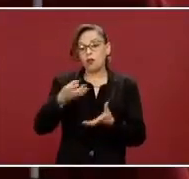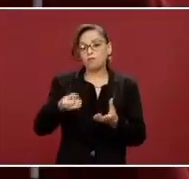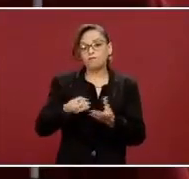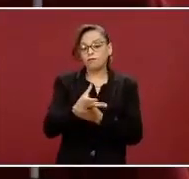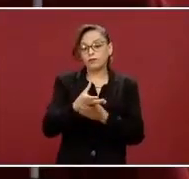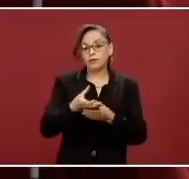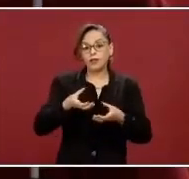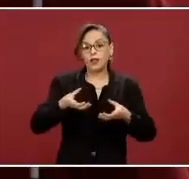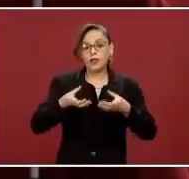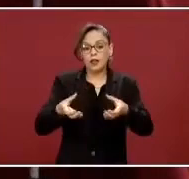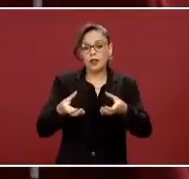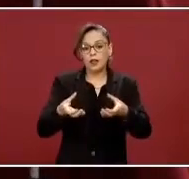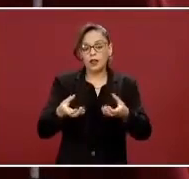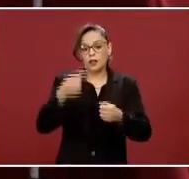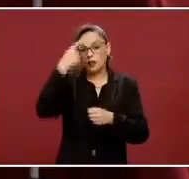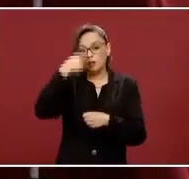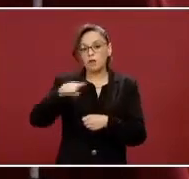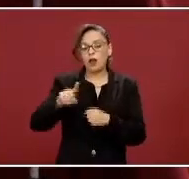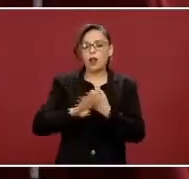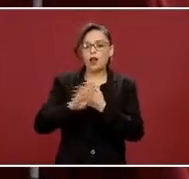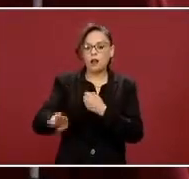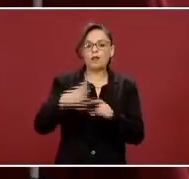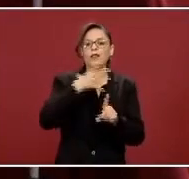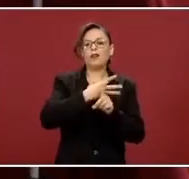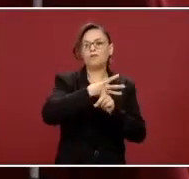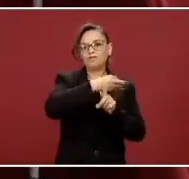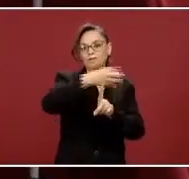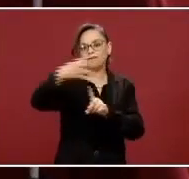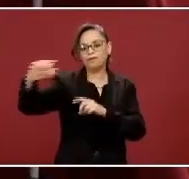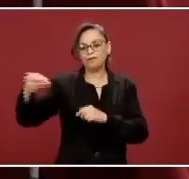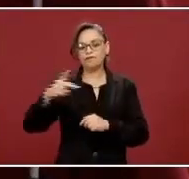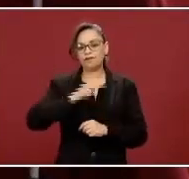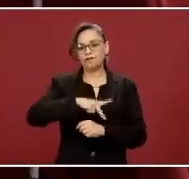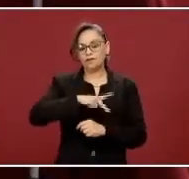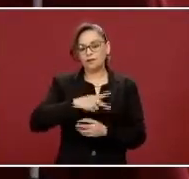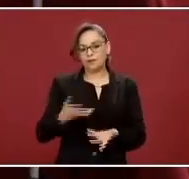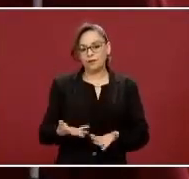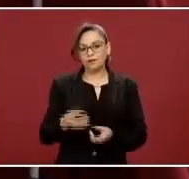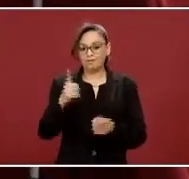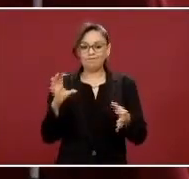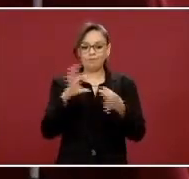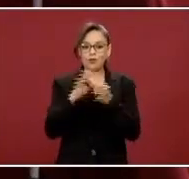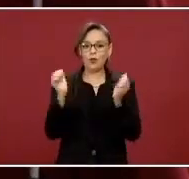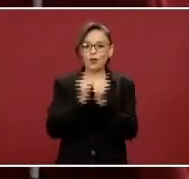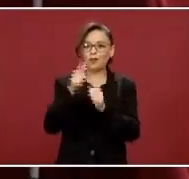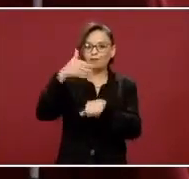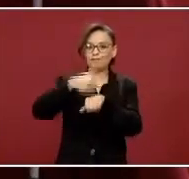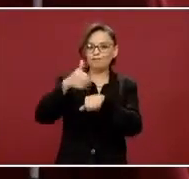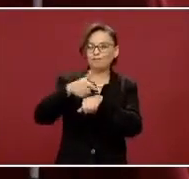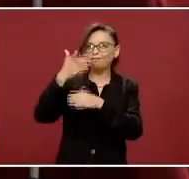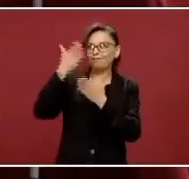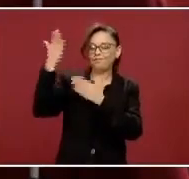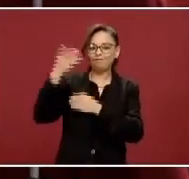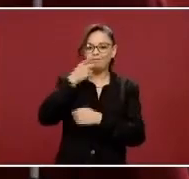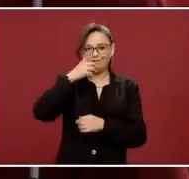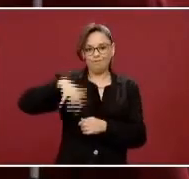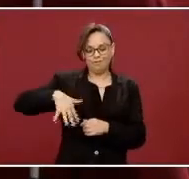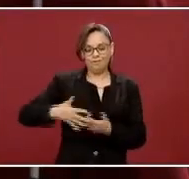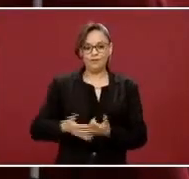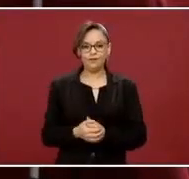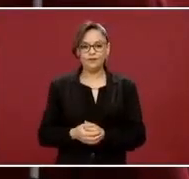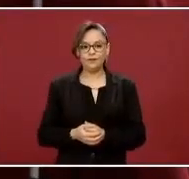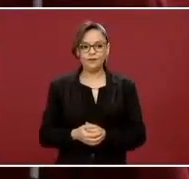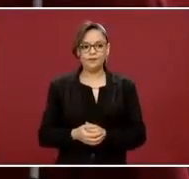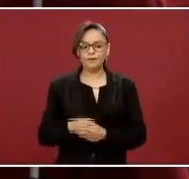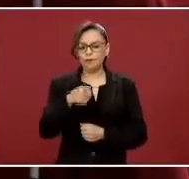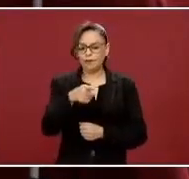propiciando que se circule el virus? De acuerdo a los números que nos están diciendo, si nos puede comentar, estas 13